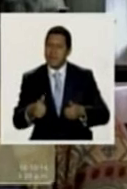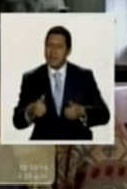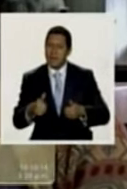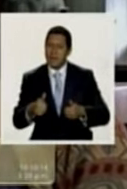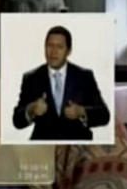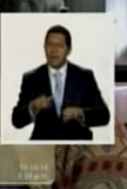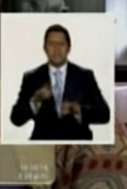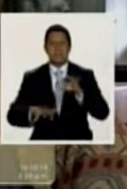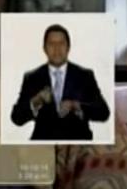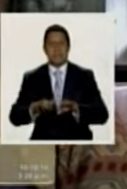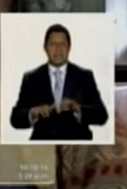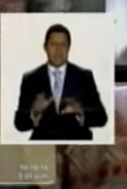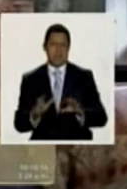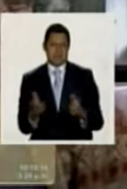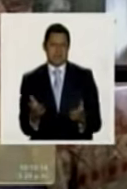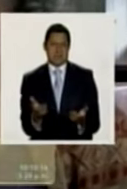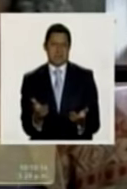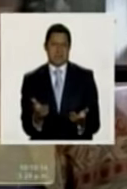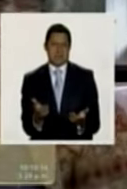ser secretarias,